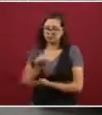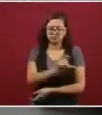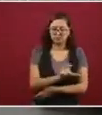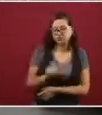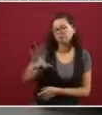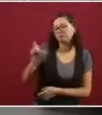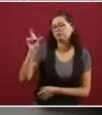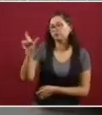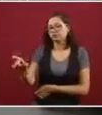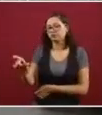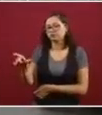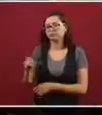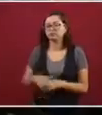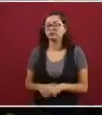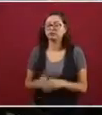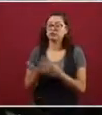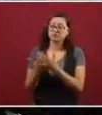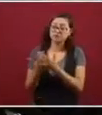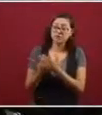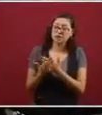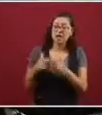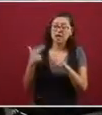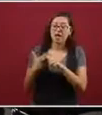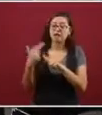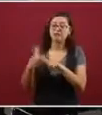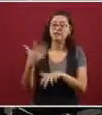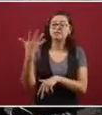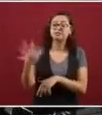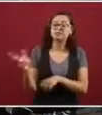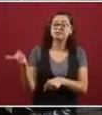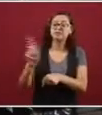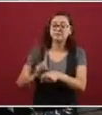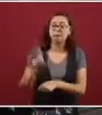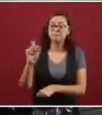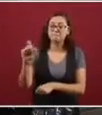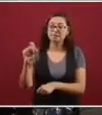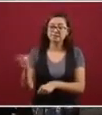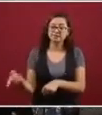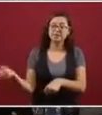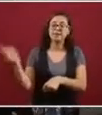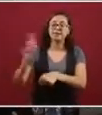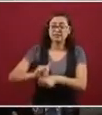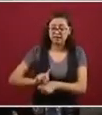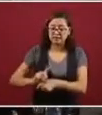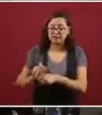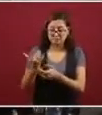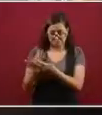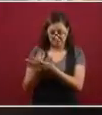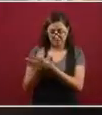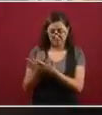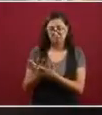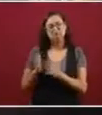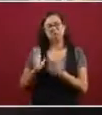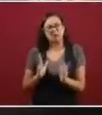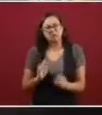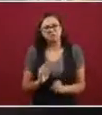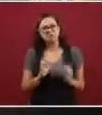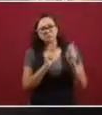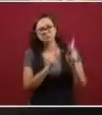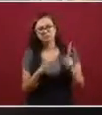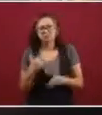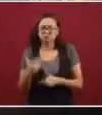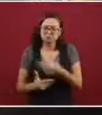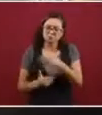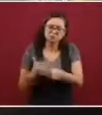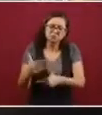que tienen que esperar 10 días o 20 días y pasa ese transcurso de